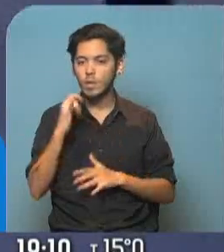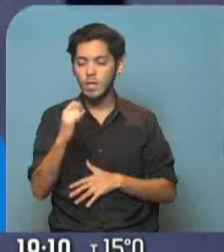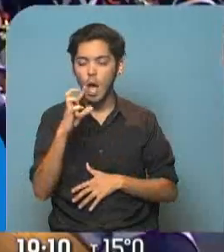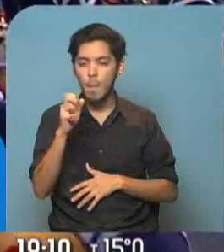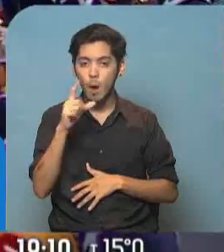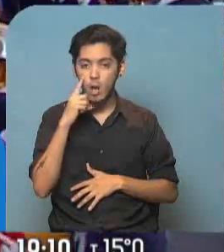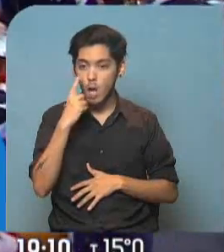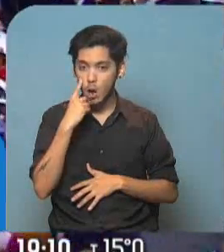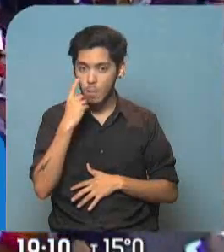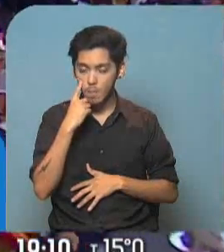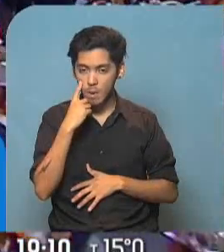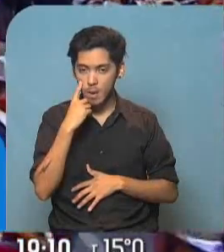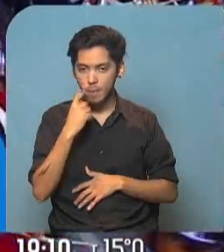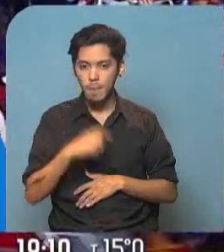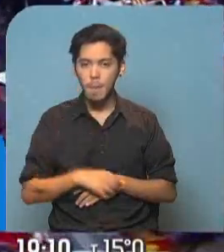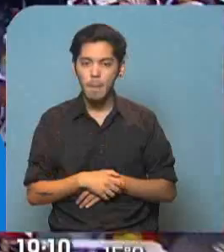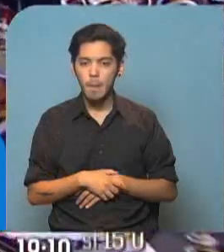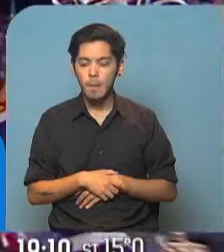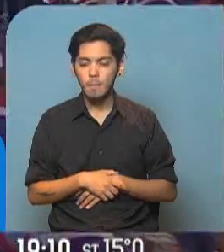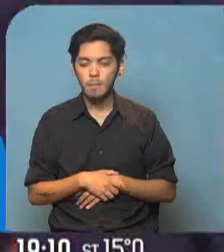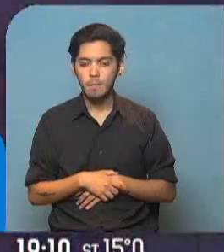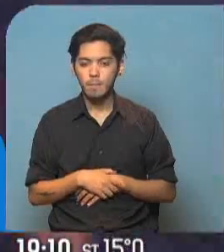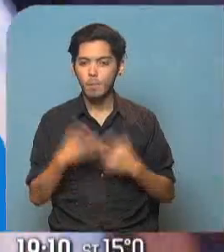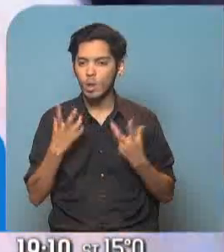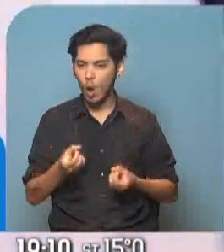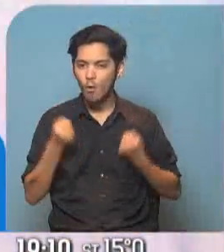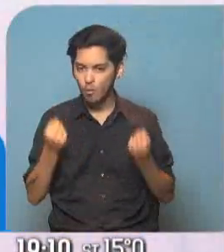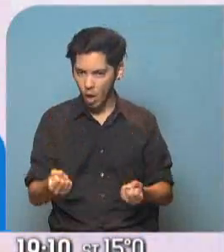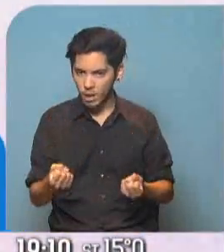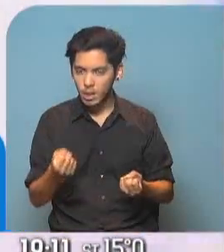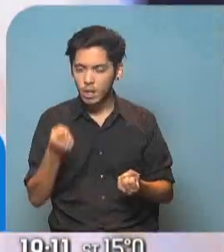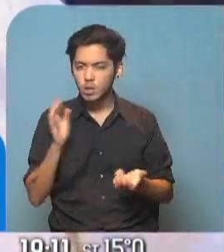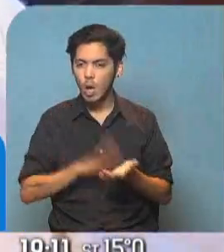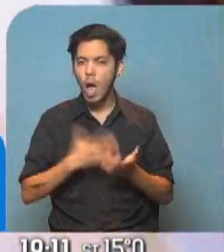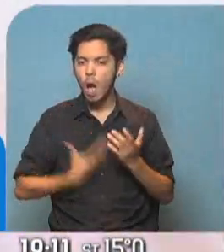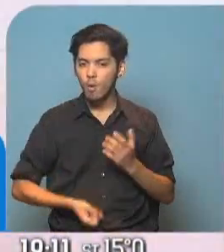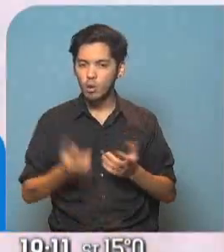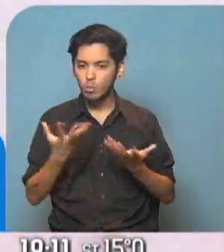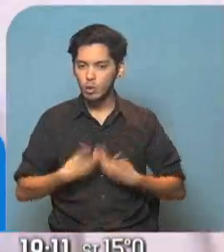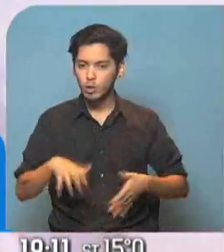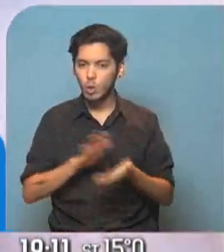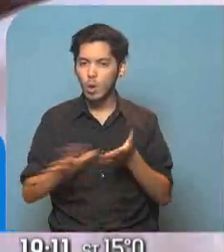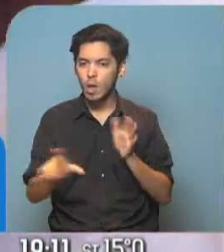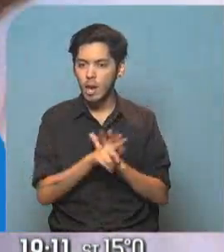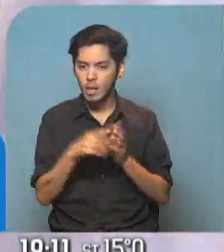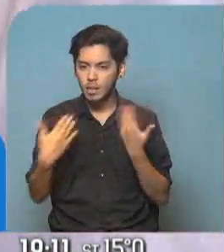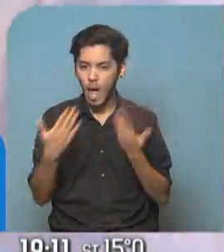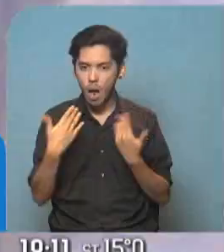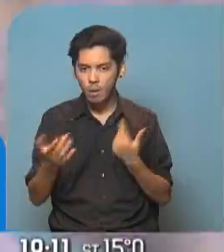Buenos Aires y primado de la Argentina rechazó fuerte el aborto, este proyecto de ley que se está